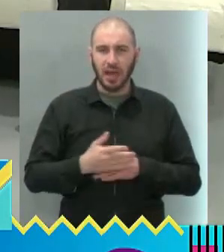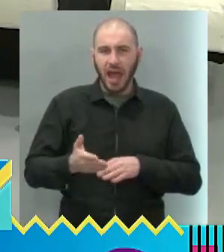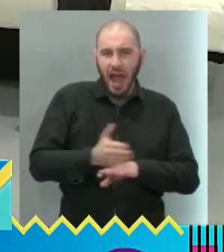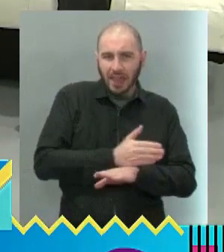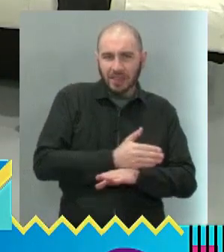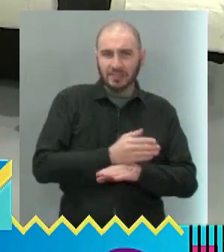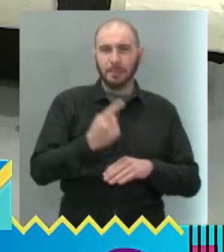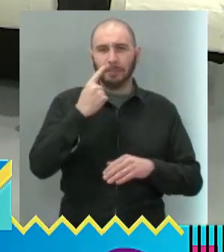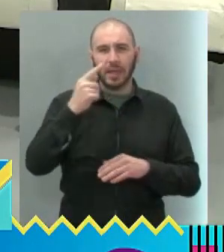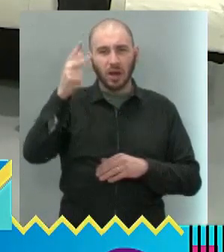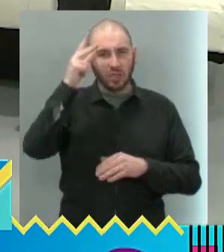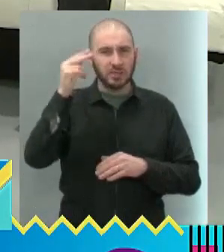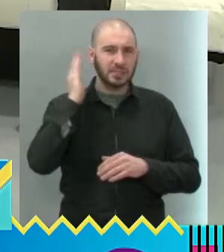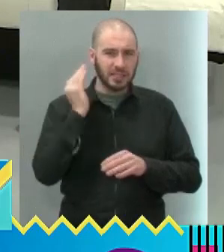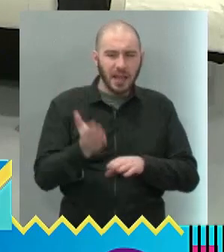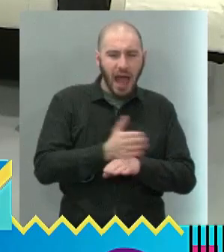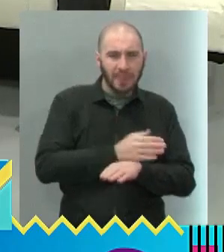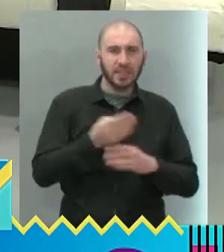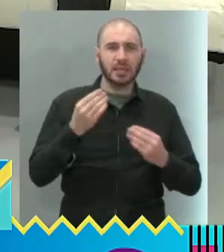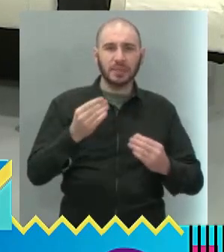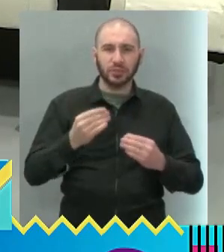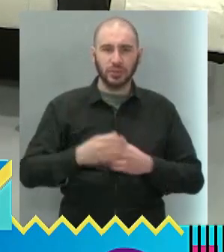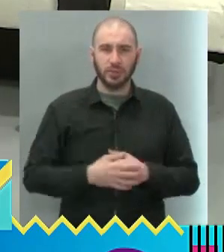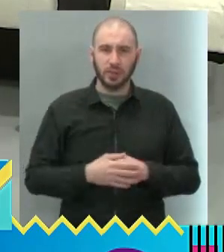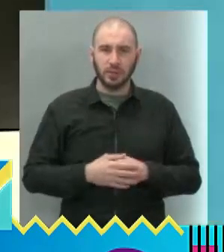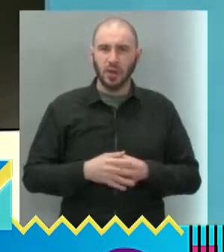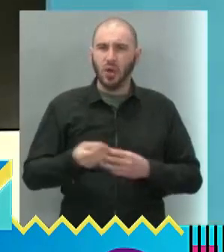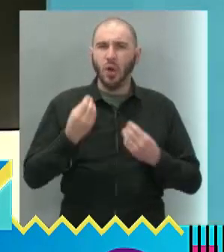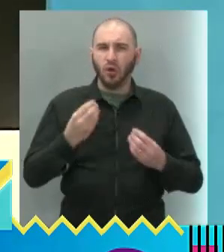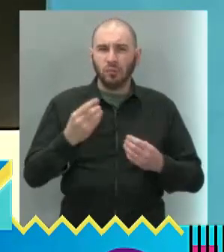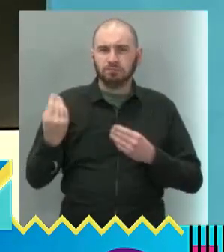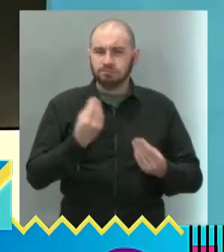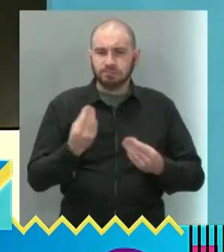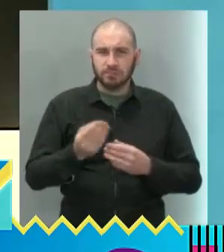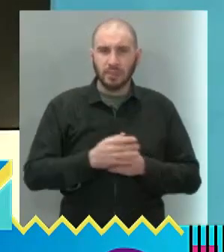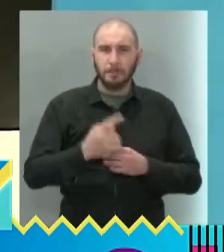poquito antes de ese 1816? ¿Cómo era lo que sucedía de